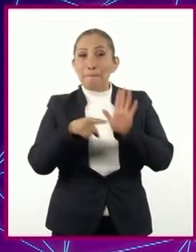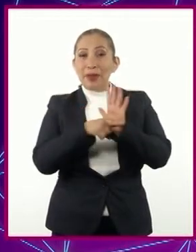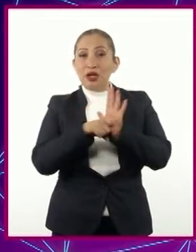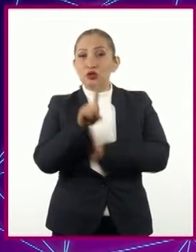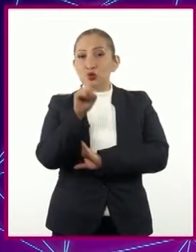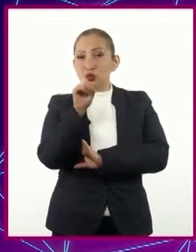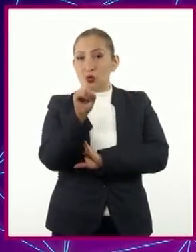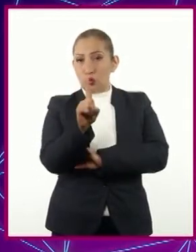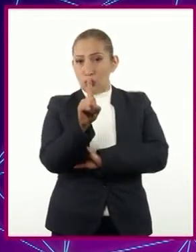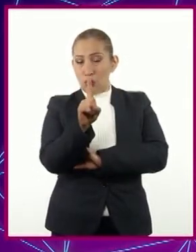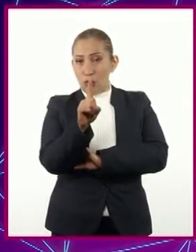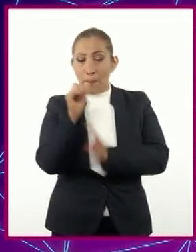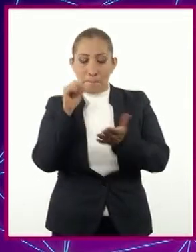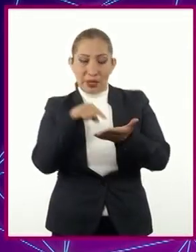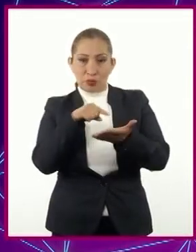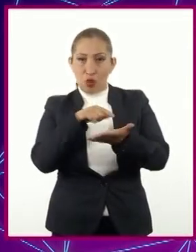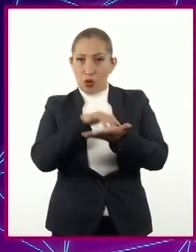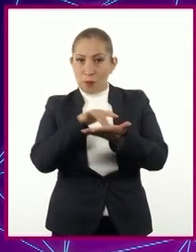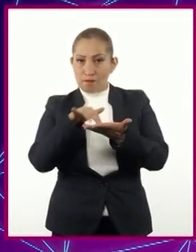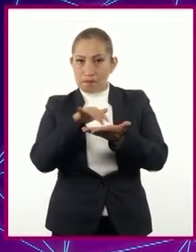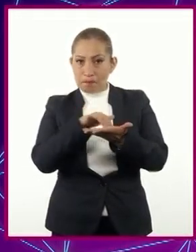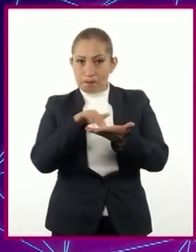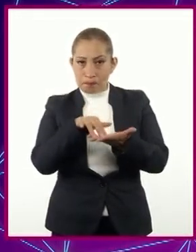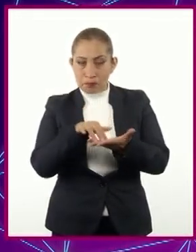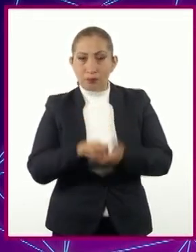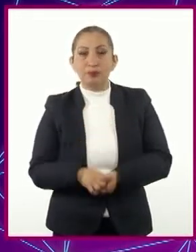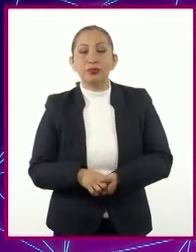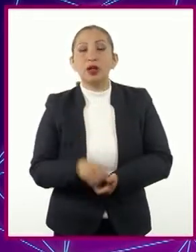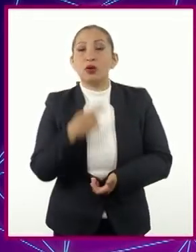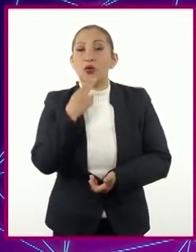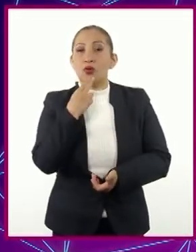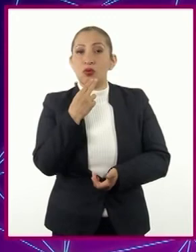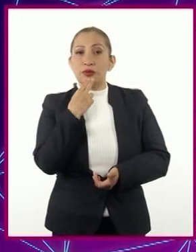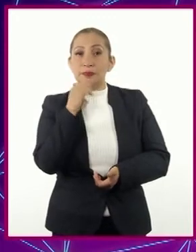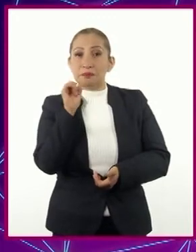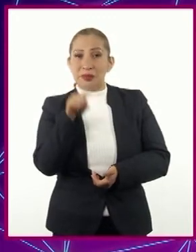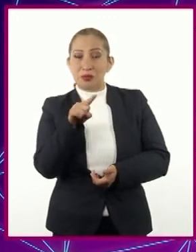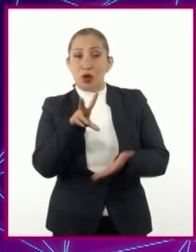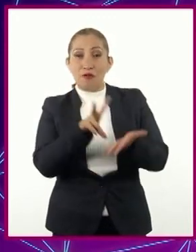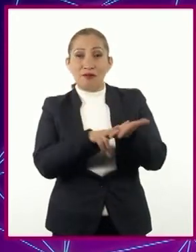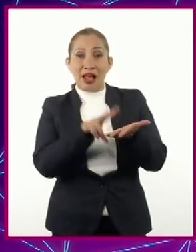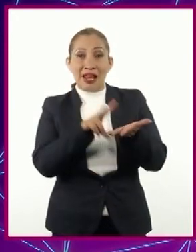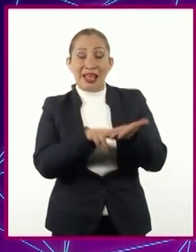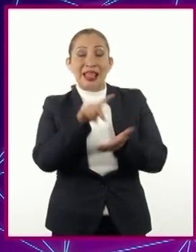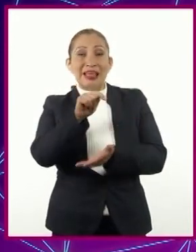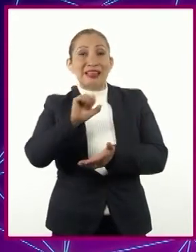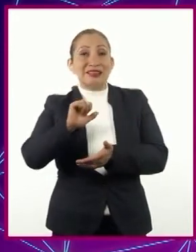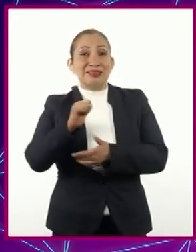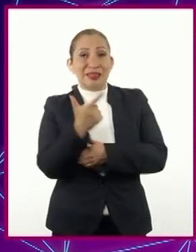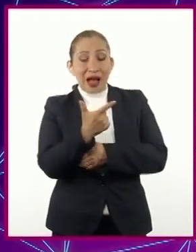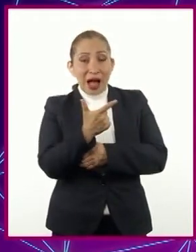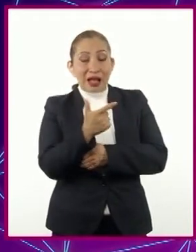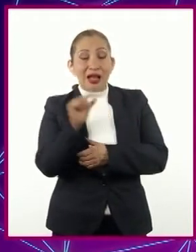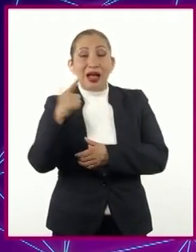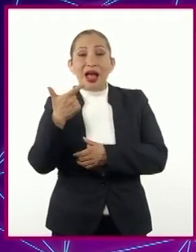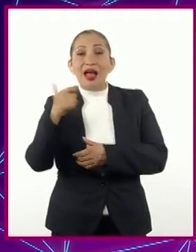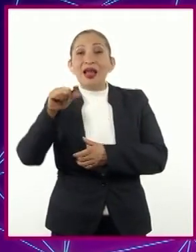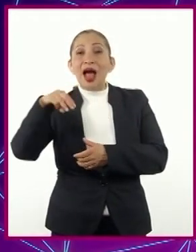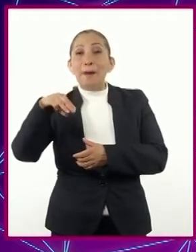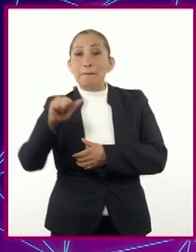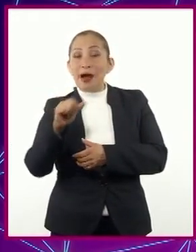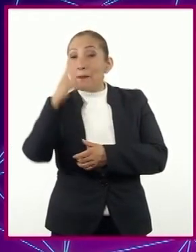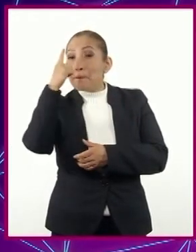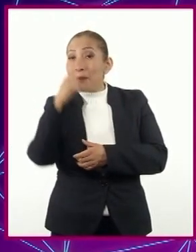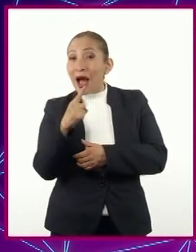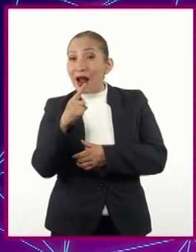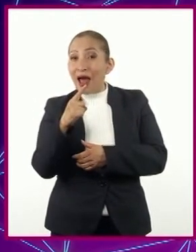menos 1 de la calculadora, aplicada al valor de la tangente de gamma para obtener